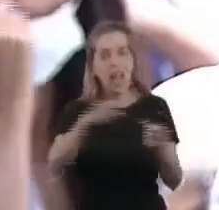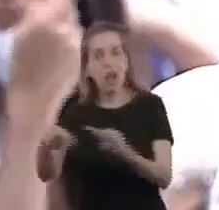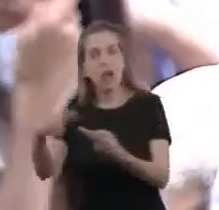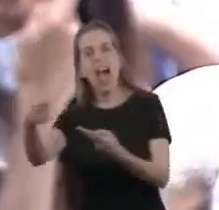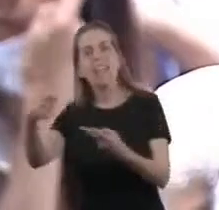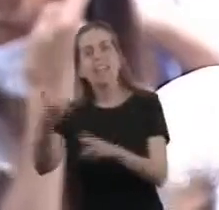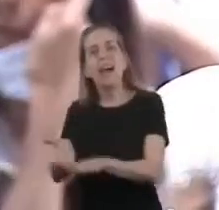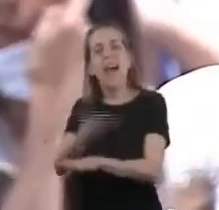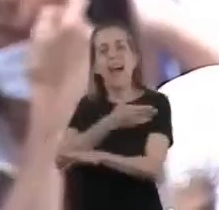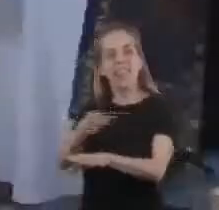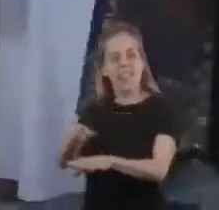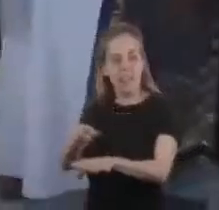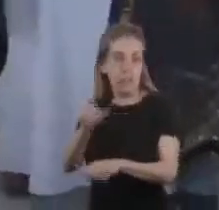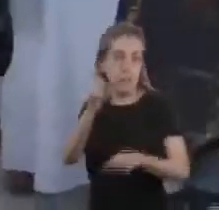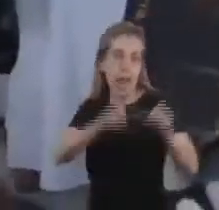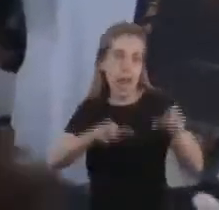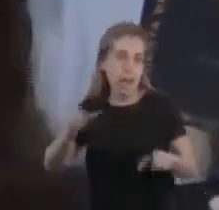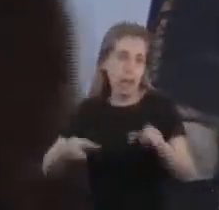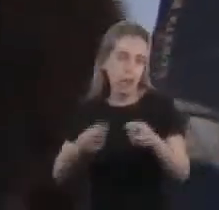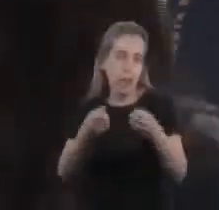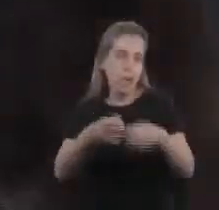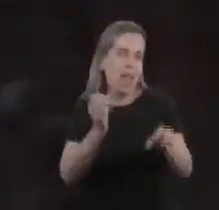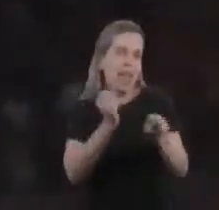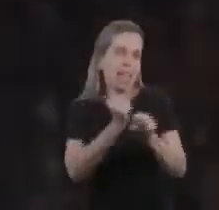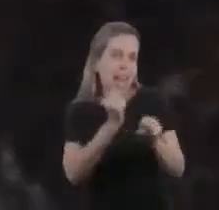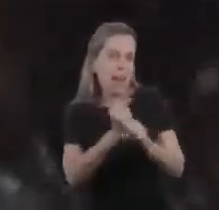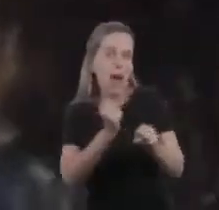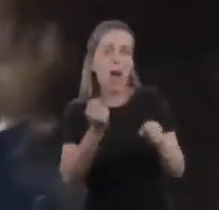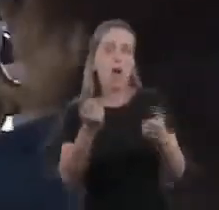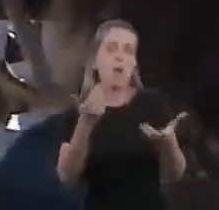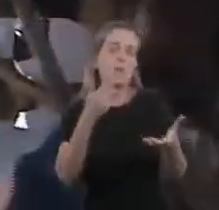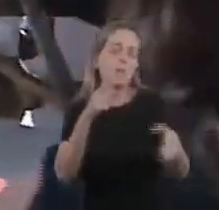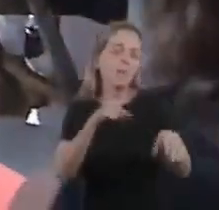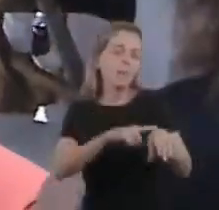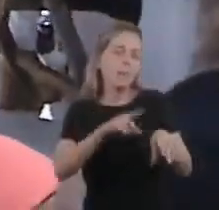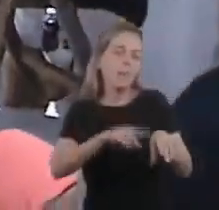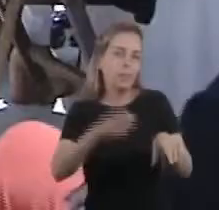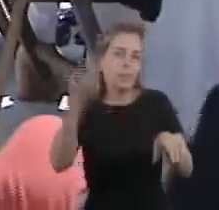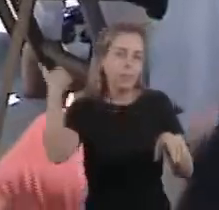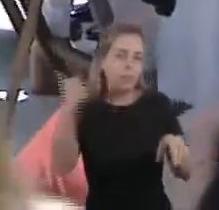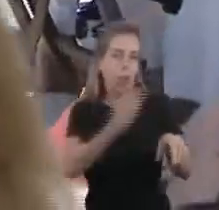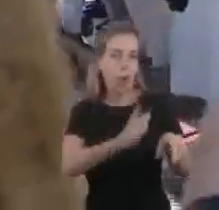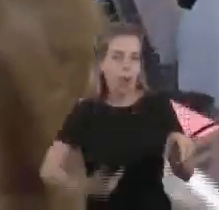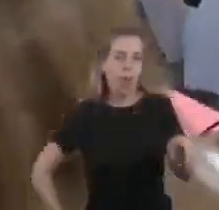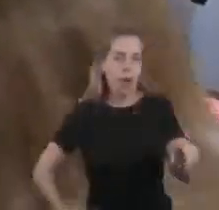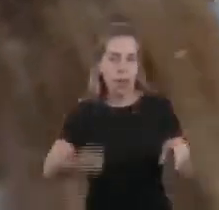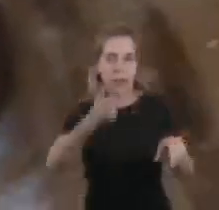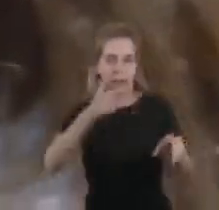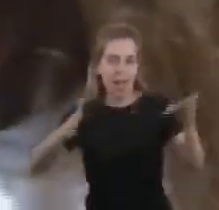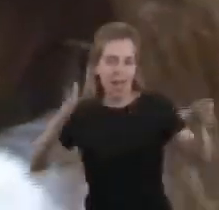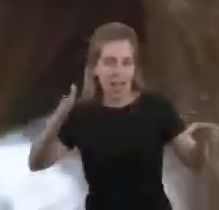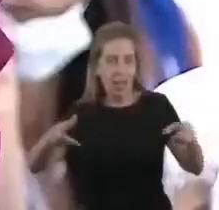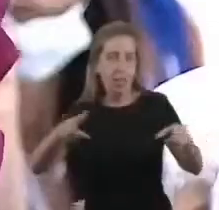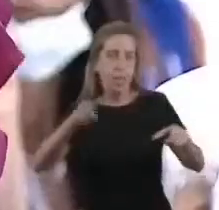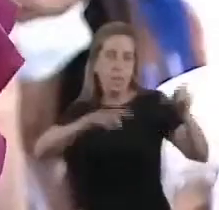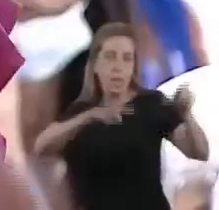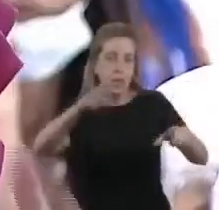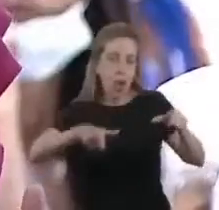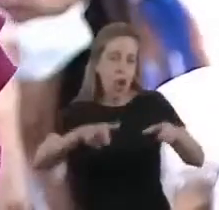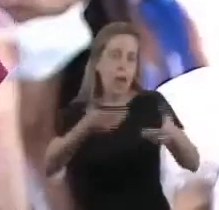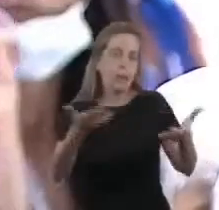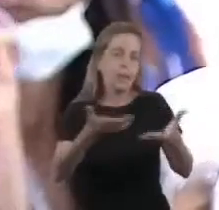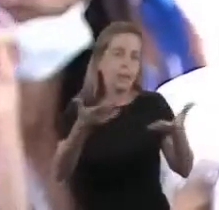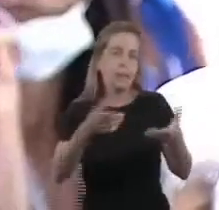para aquellos que habían perdido su laburo, su trabajo durante el gobierno de Macri y no volvieron a